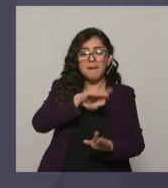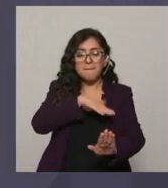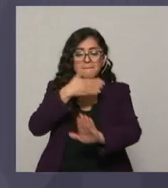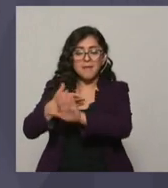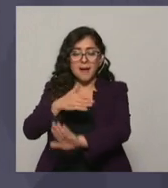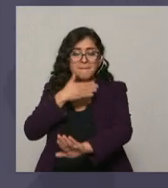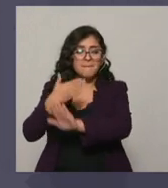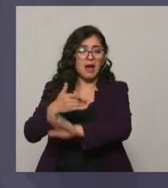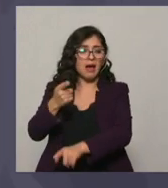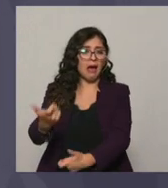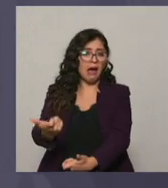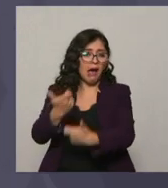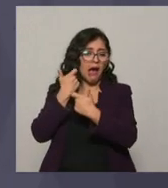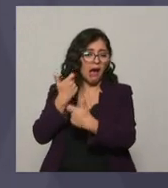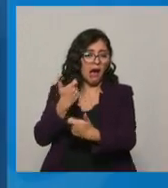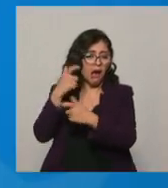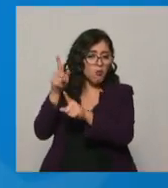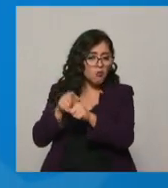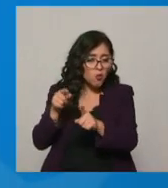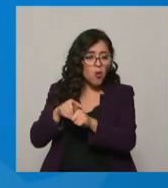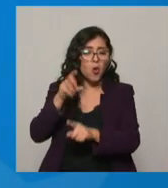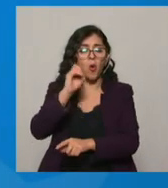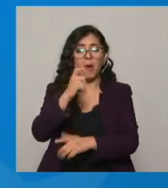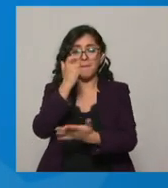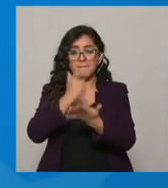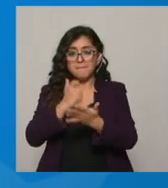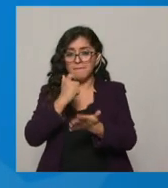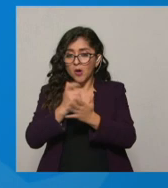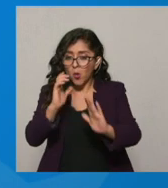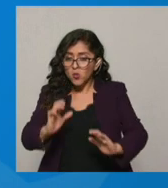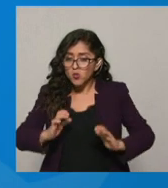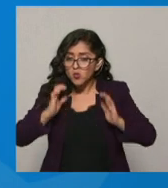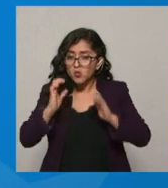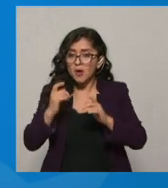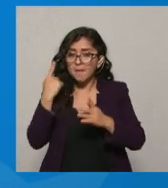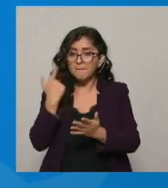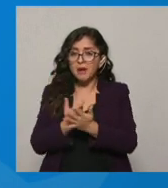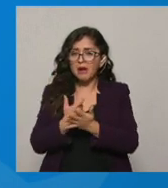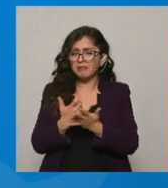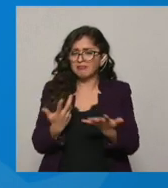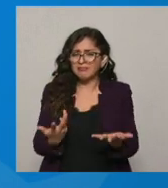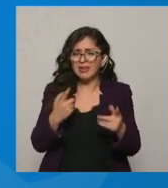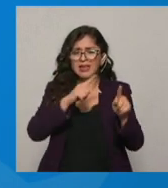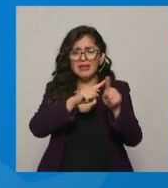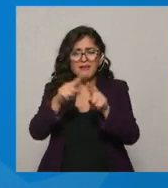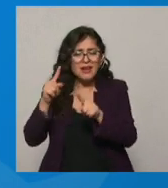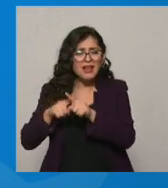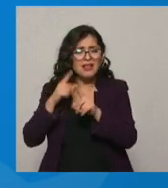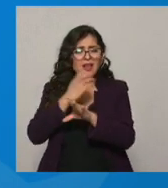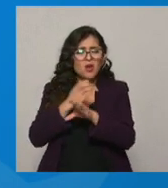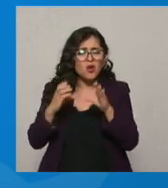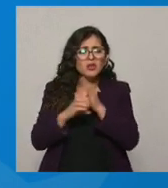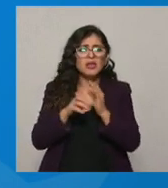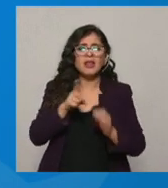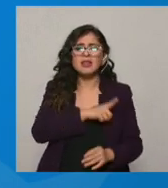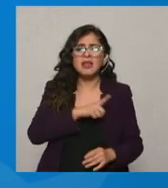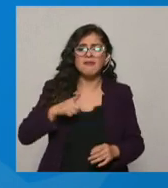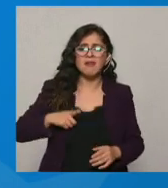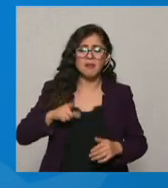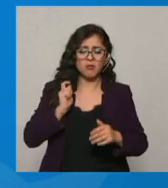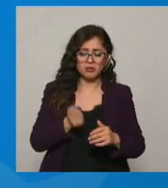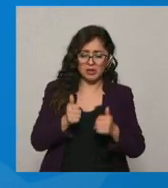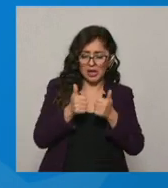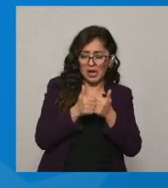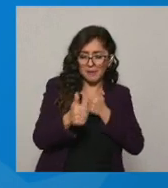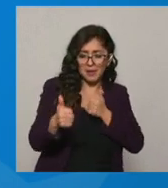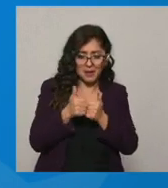ridiculización, a las amenazas y a toda una serie de cosas que lo que buscan es mantenernos apartadas de esos